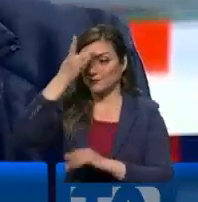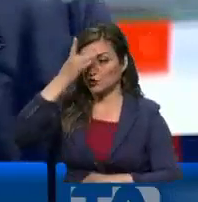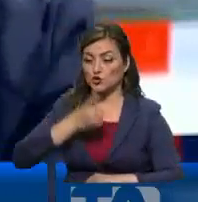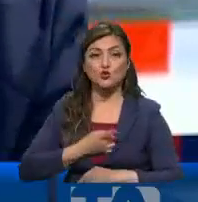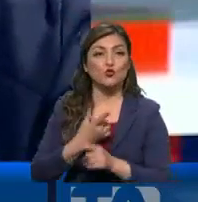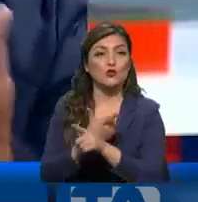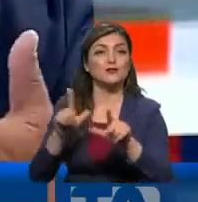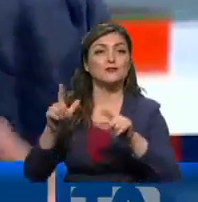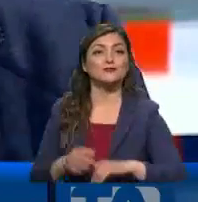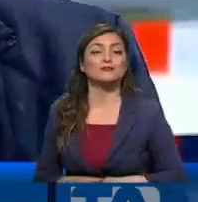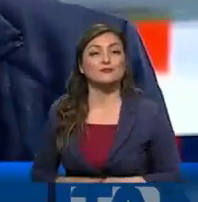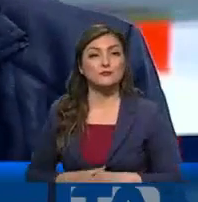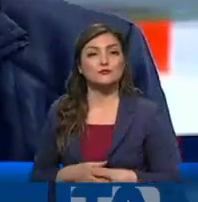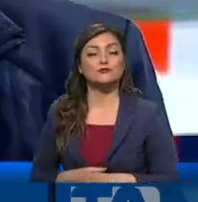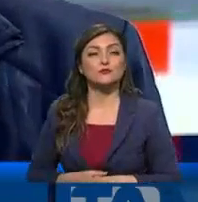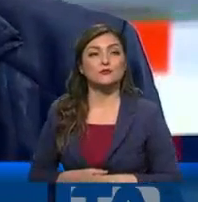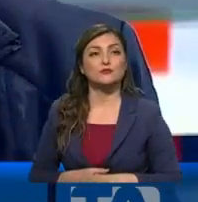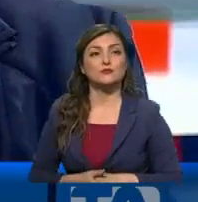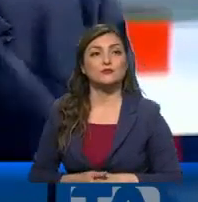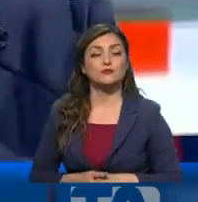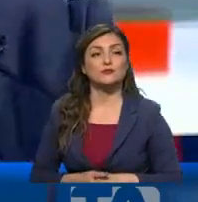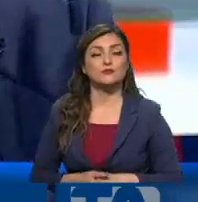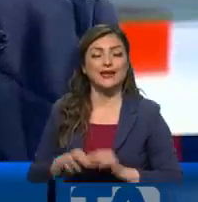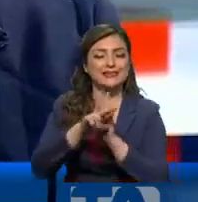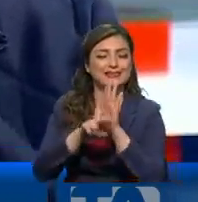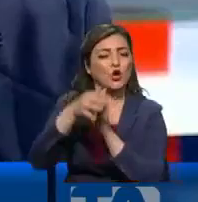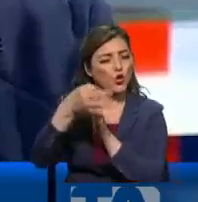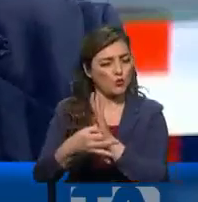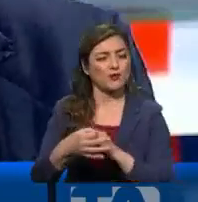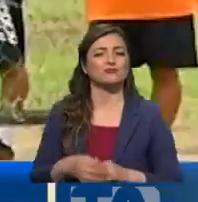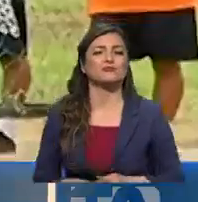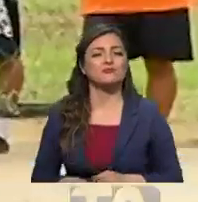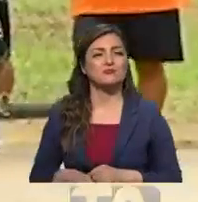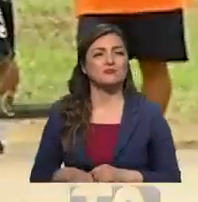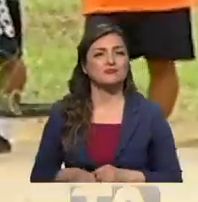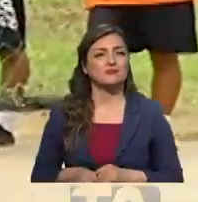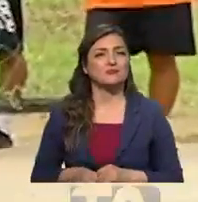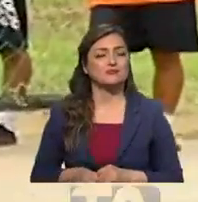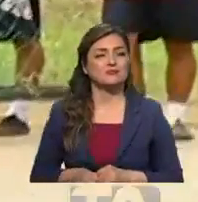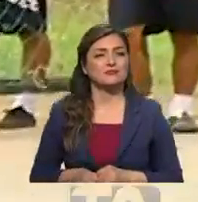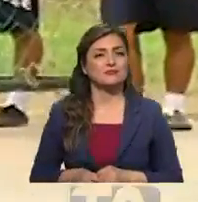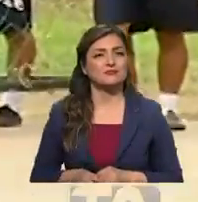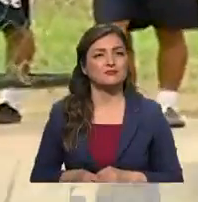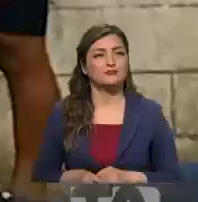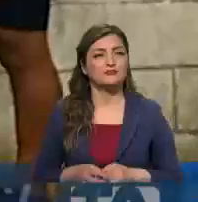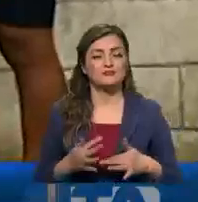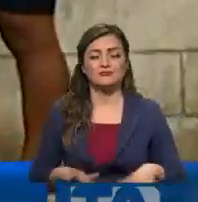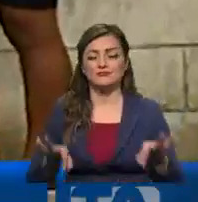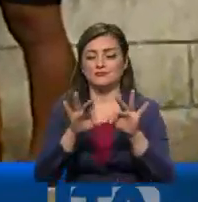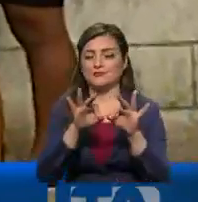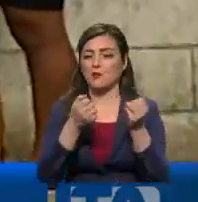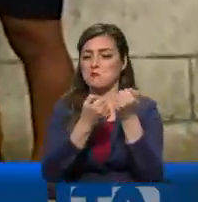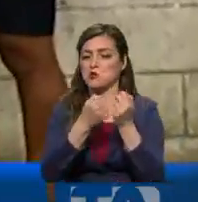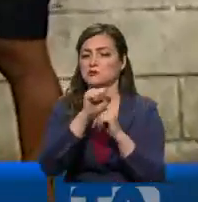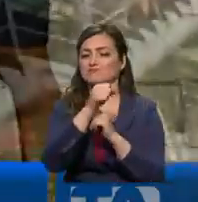decisión de dar los beneficios penitenciarios a quienes se lo merecen. Ahí reconoce será vital el apoyo del sistema